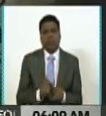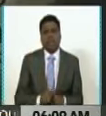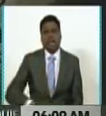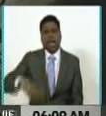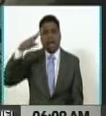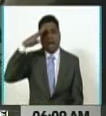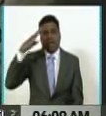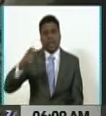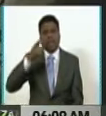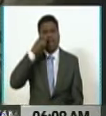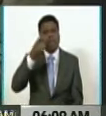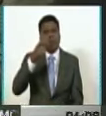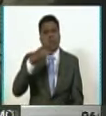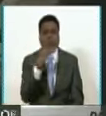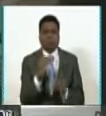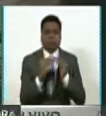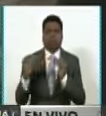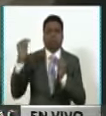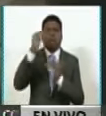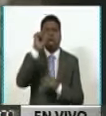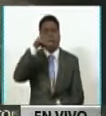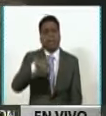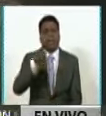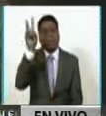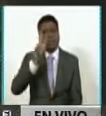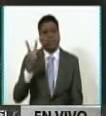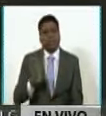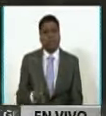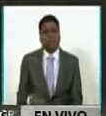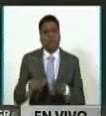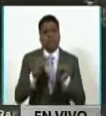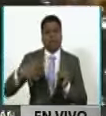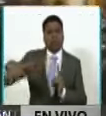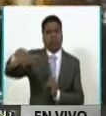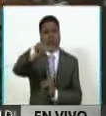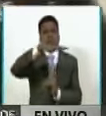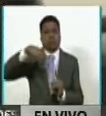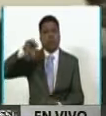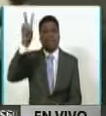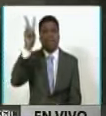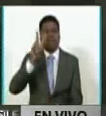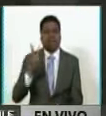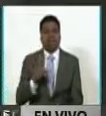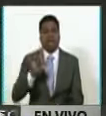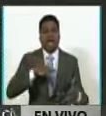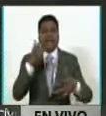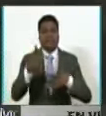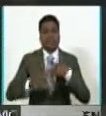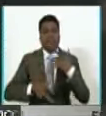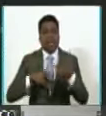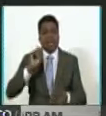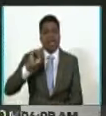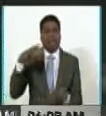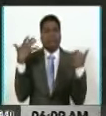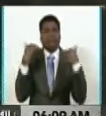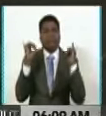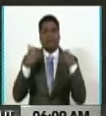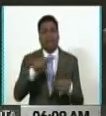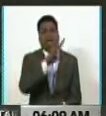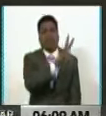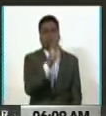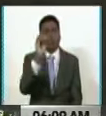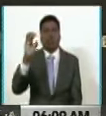del pueblo soberano. También en nuestro país, en todo el territorio nacional, se van a conmemorar actividades para celebrar los